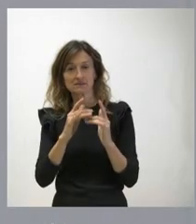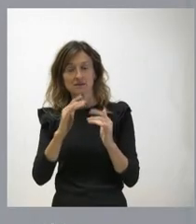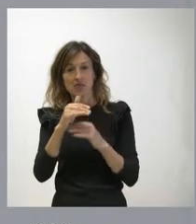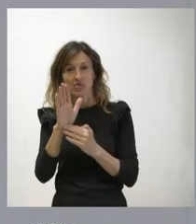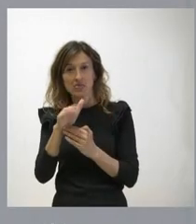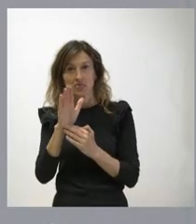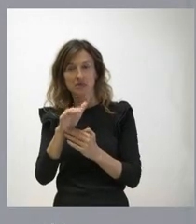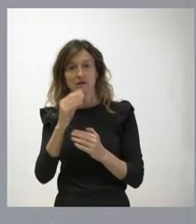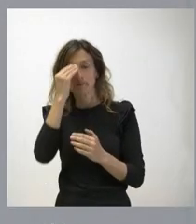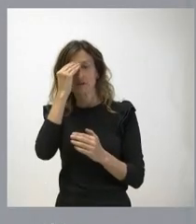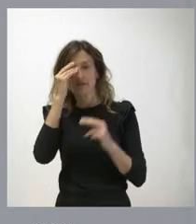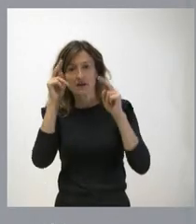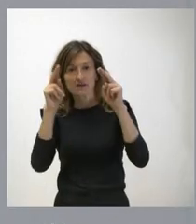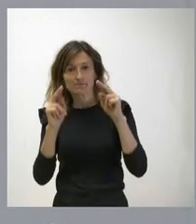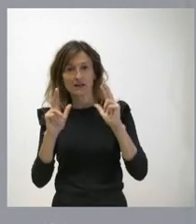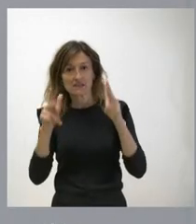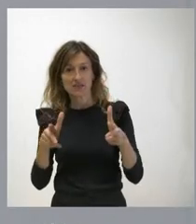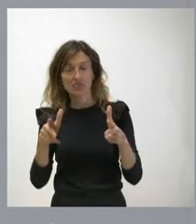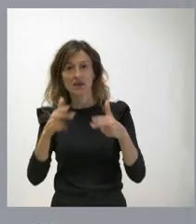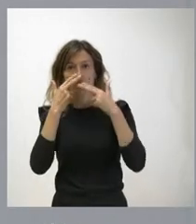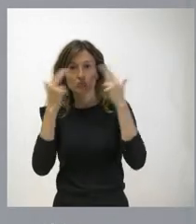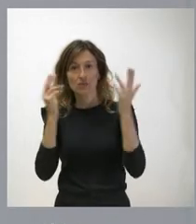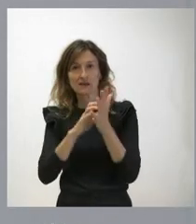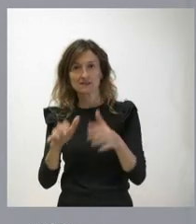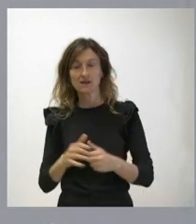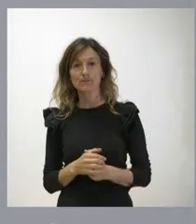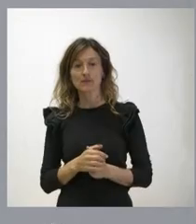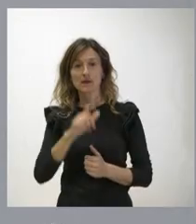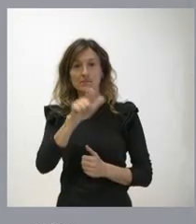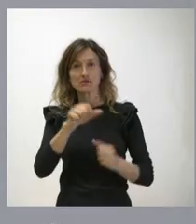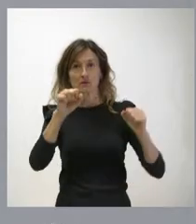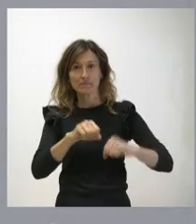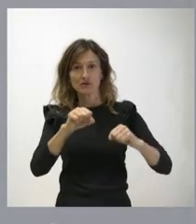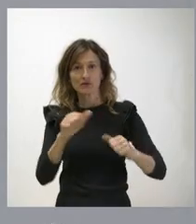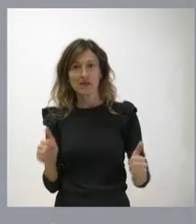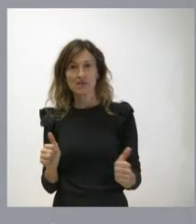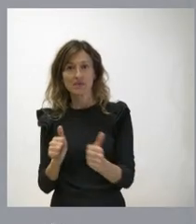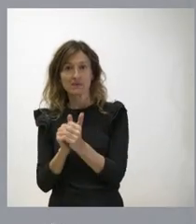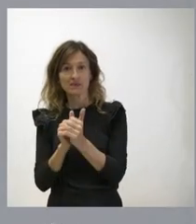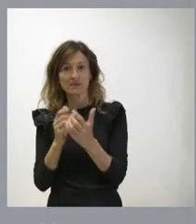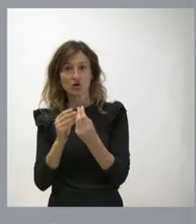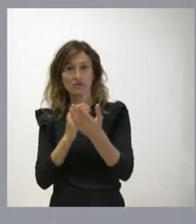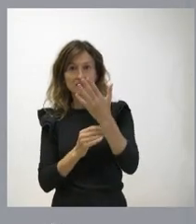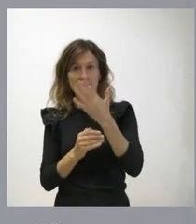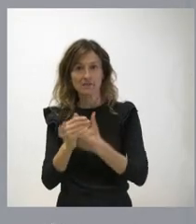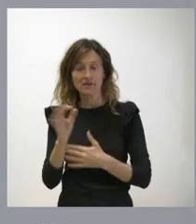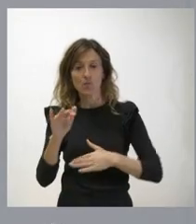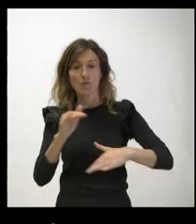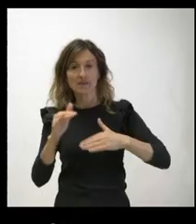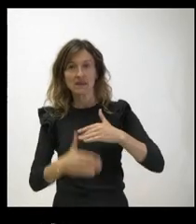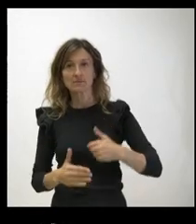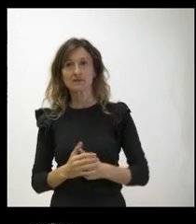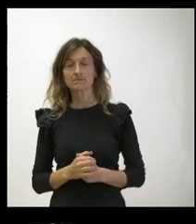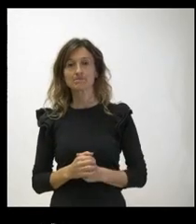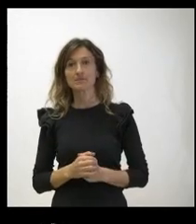pensadas para las residencias públicas de Castilla de León tanto de personas mayores como dependientes o personas con discapacidad o como habilidad reducida Sí